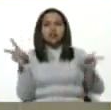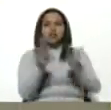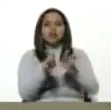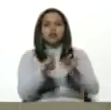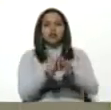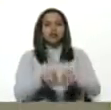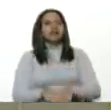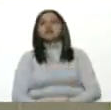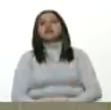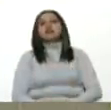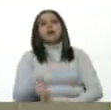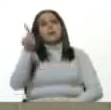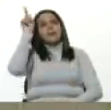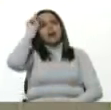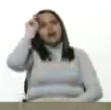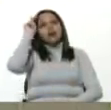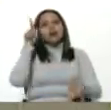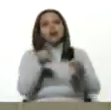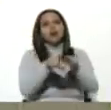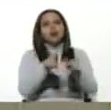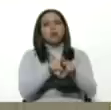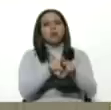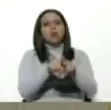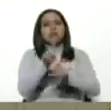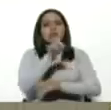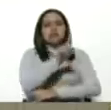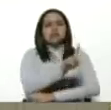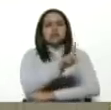alcanza casi 265,000 casos y